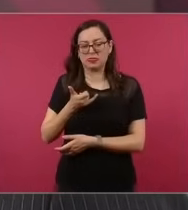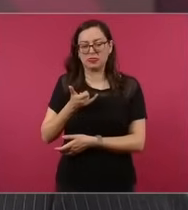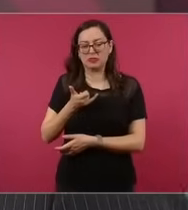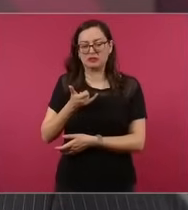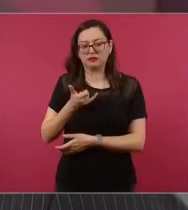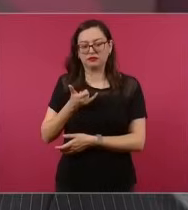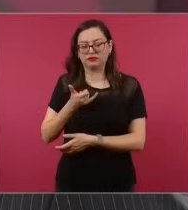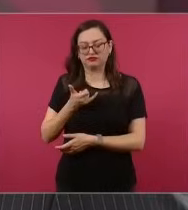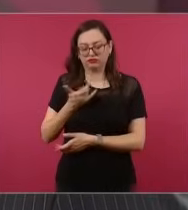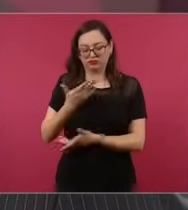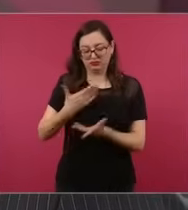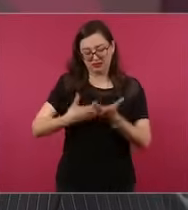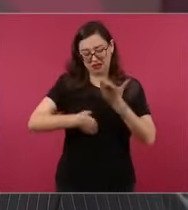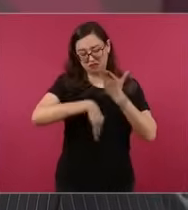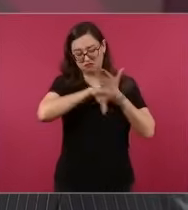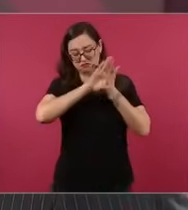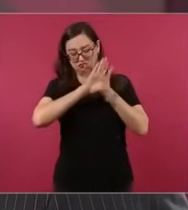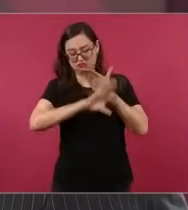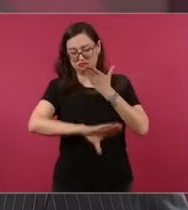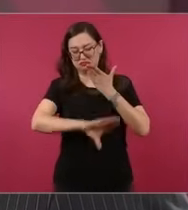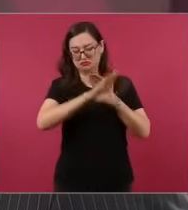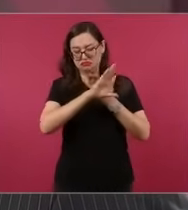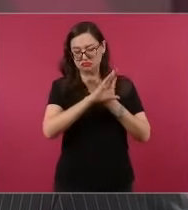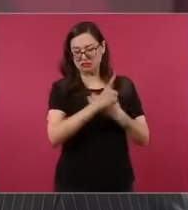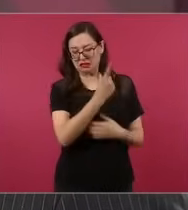uno debe estar dispuesto a pagar